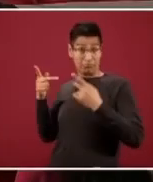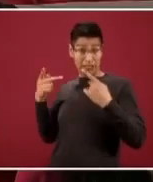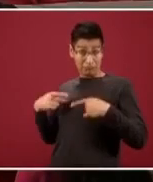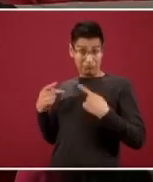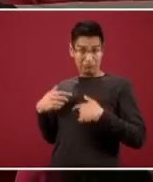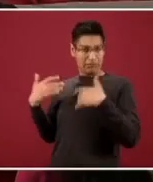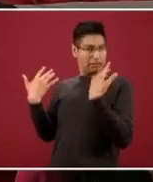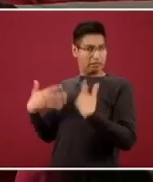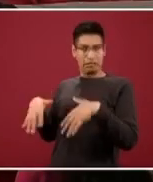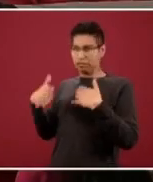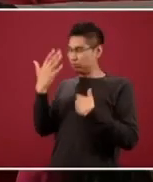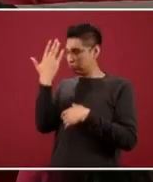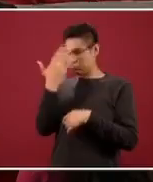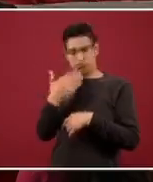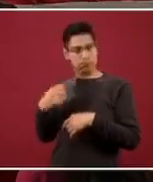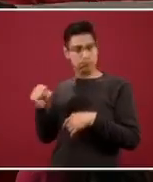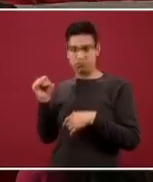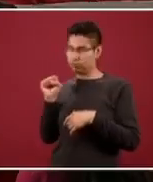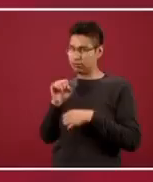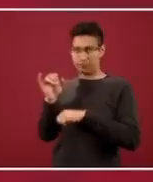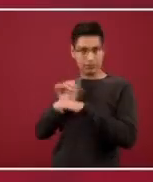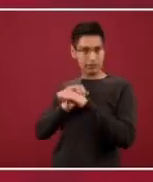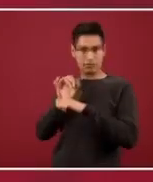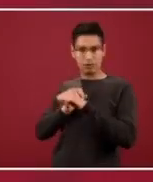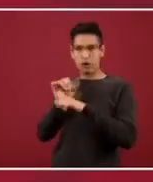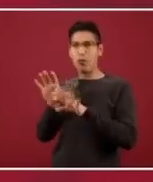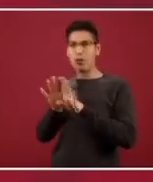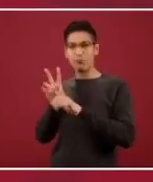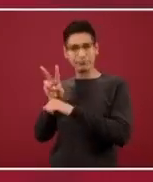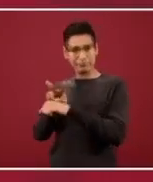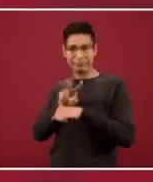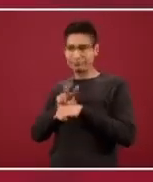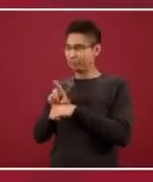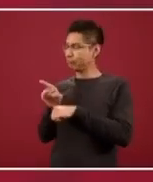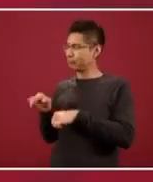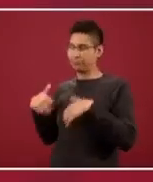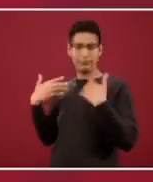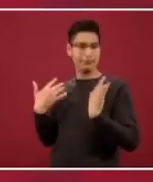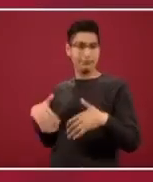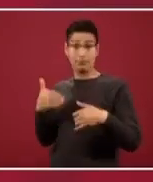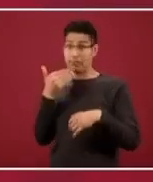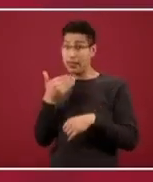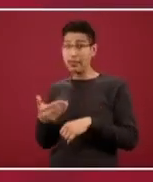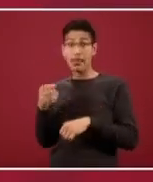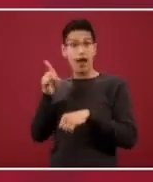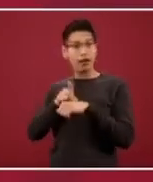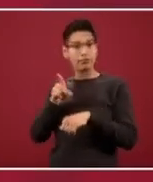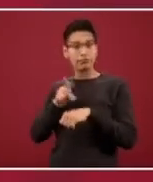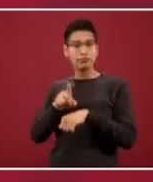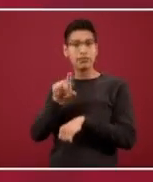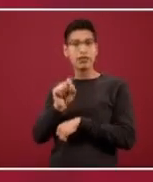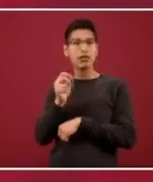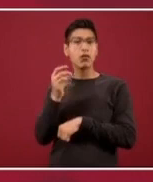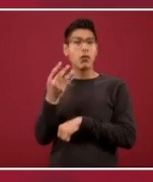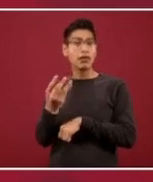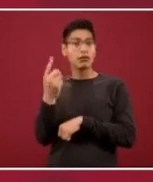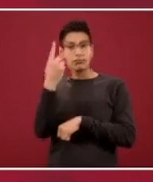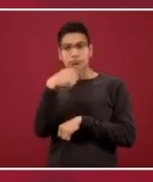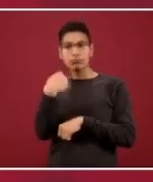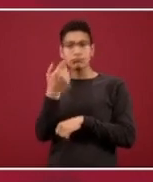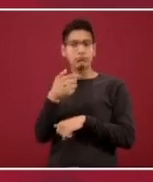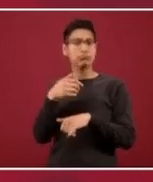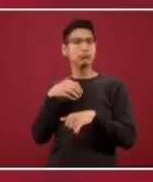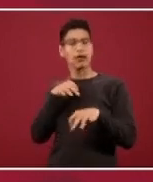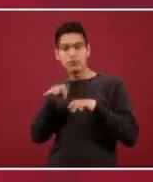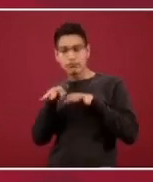epidemiólogas y epidemiólogos que están dando seguimiento al evento durante las 24 horas del día y que gracias a su esfuerzo